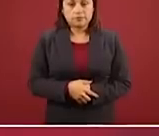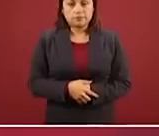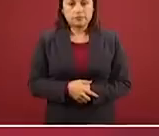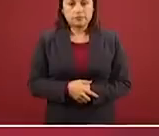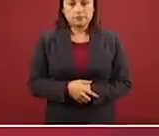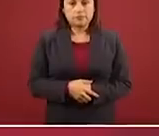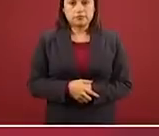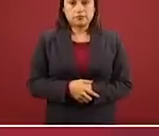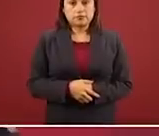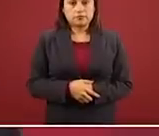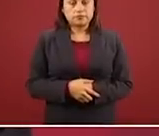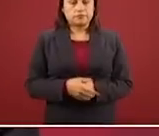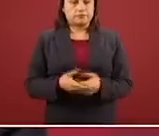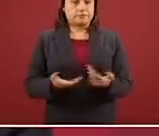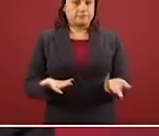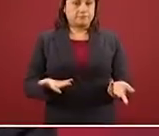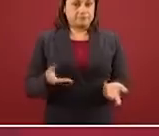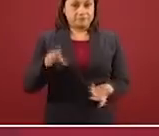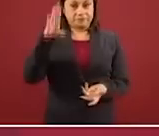cuando un avión